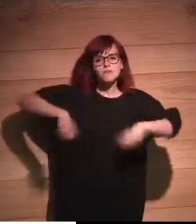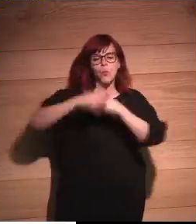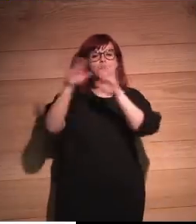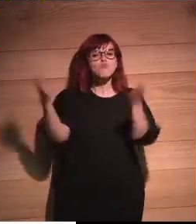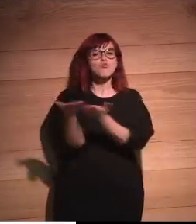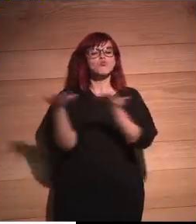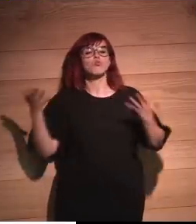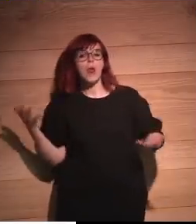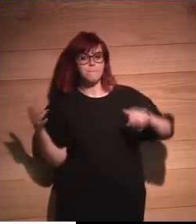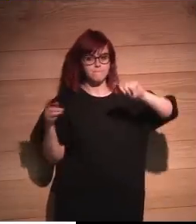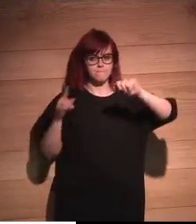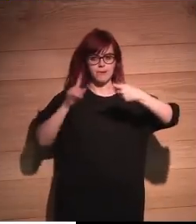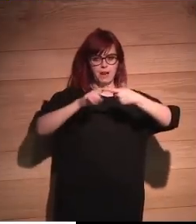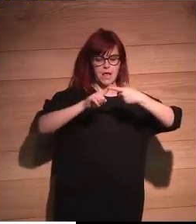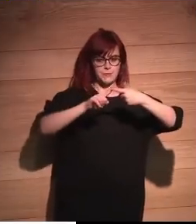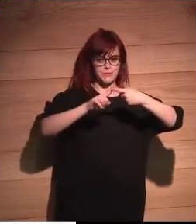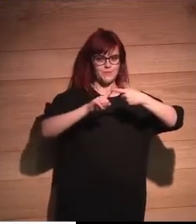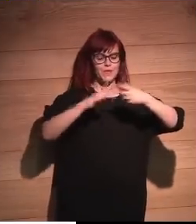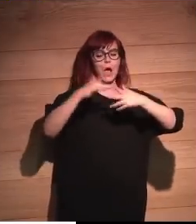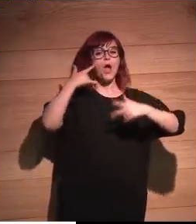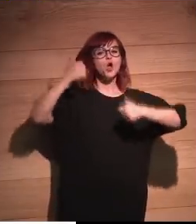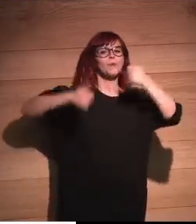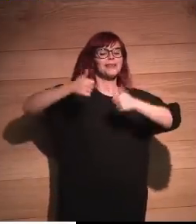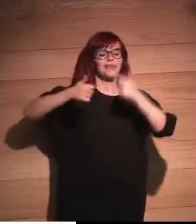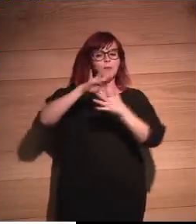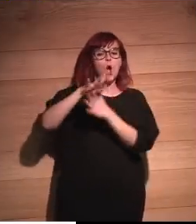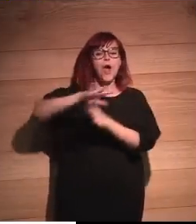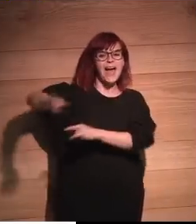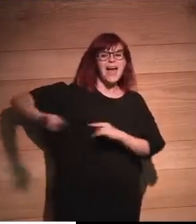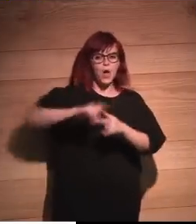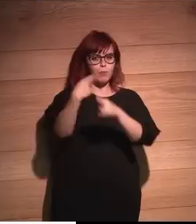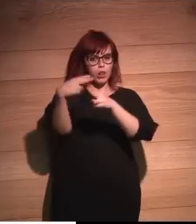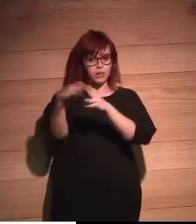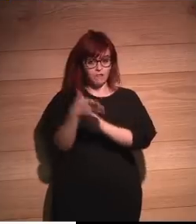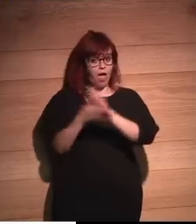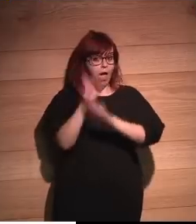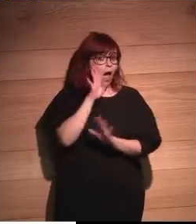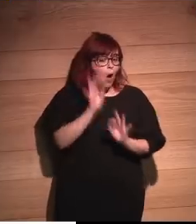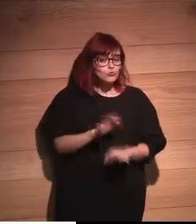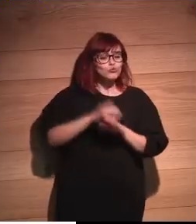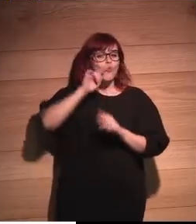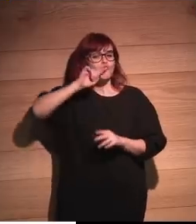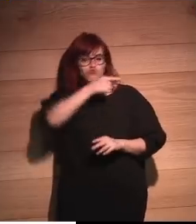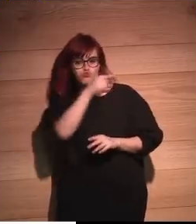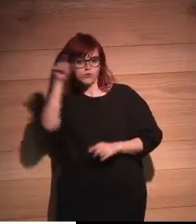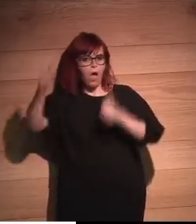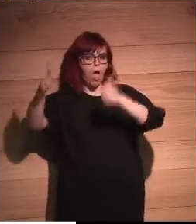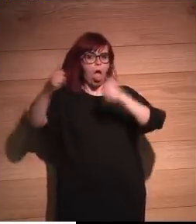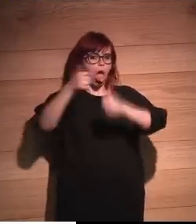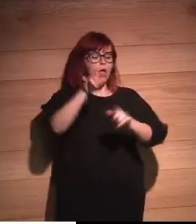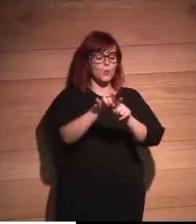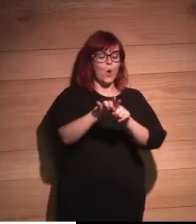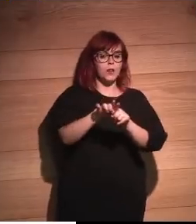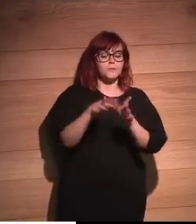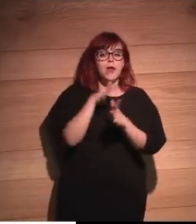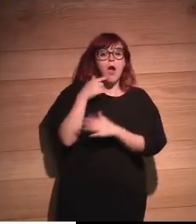el mundo. La primera es la competición geopolítica, y les he hablado de ella. Rusia es un competidor